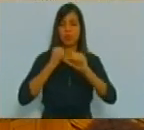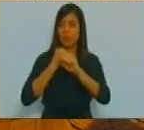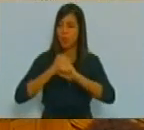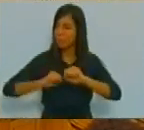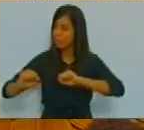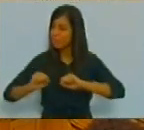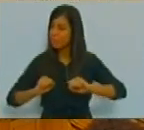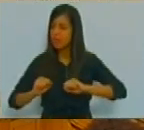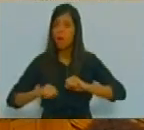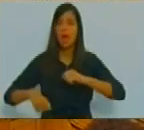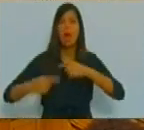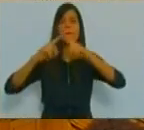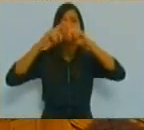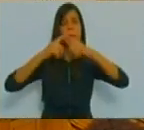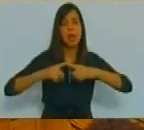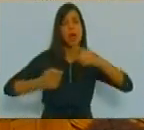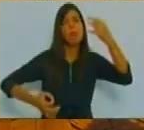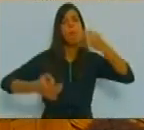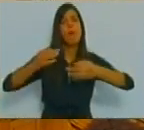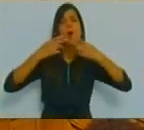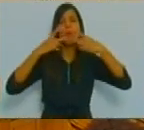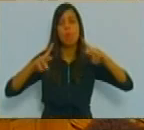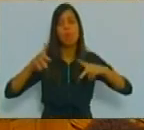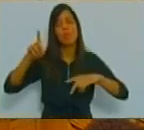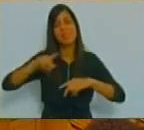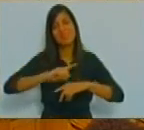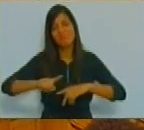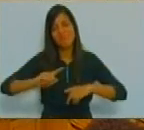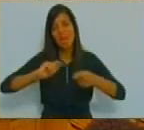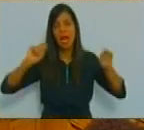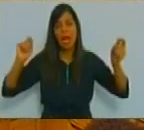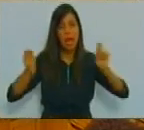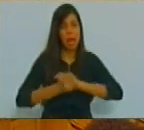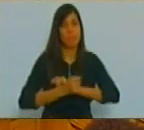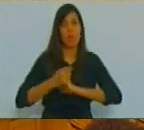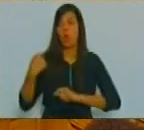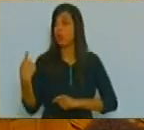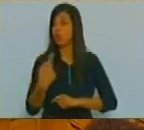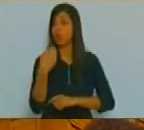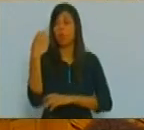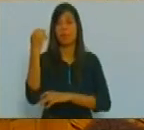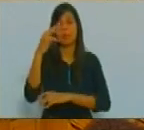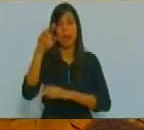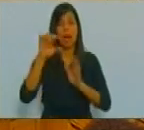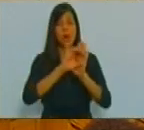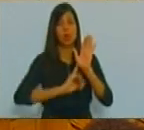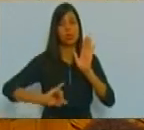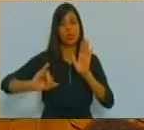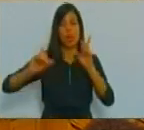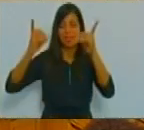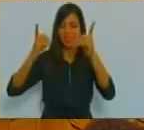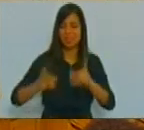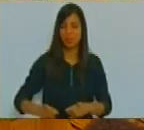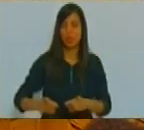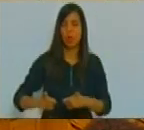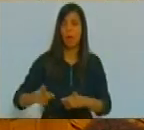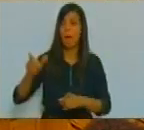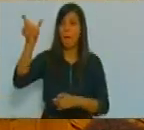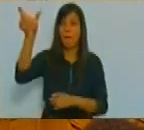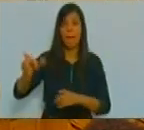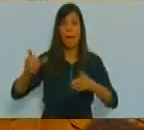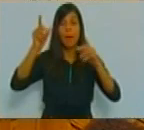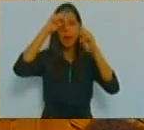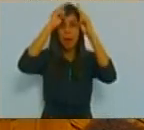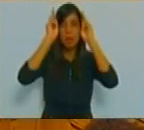administración pública porque fue esta asamblea nacional constituyente quien tomó la libérrima decisión de destituir a esa